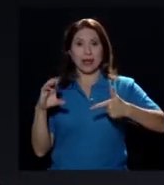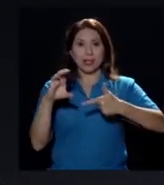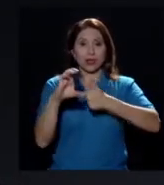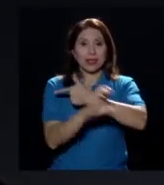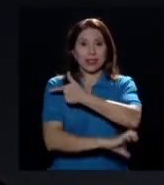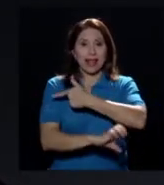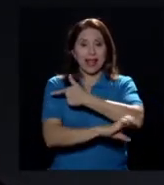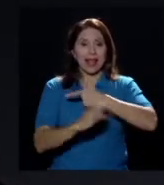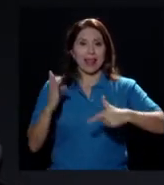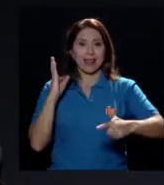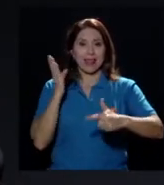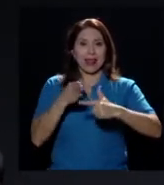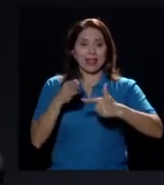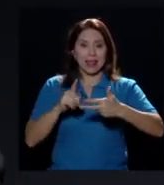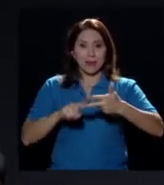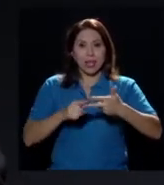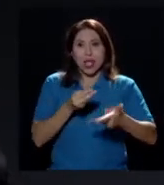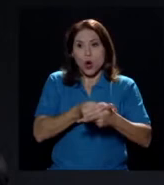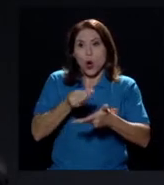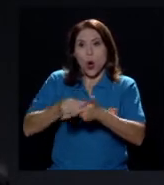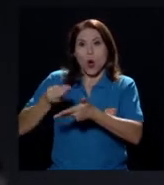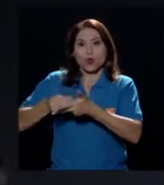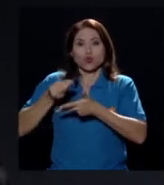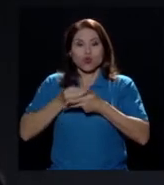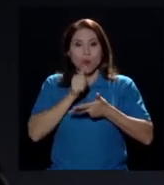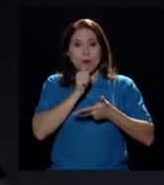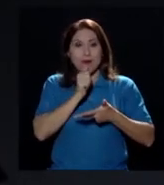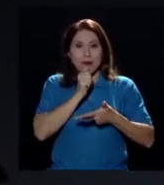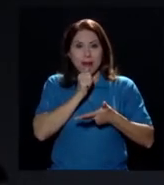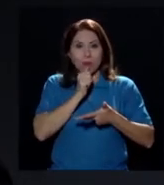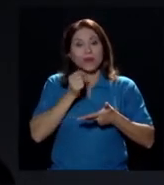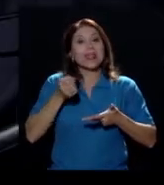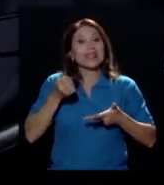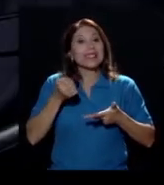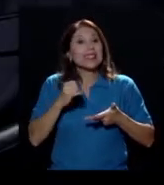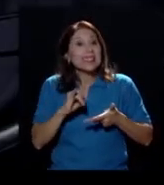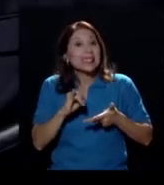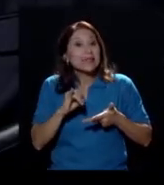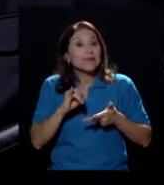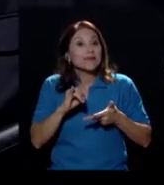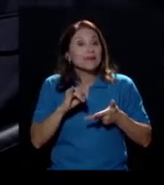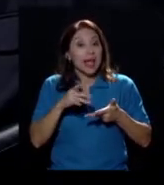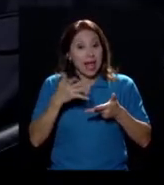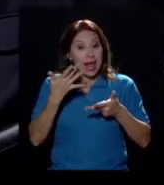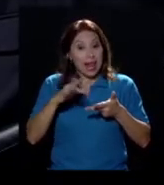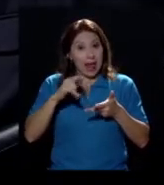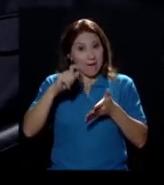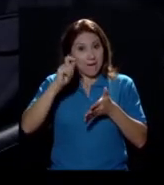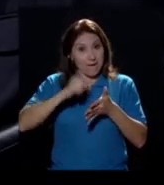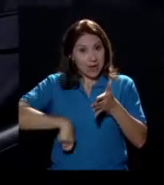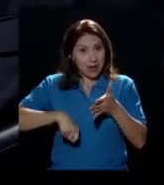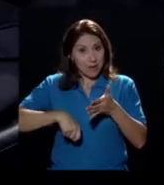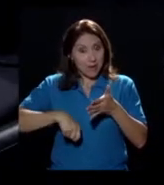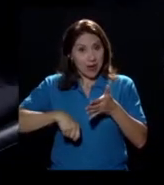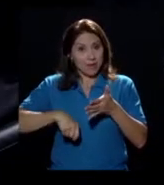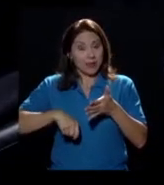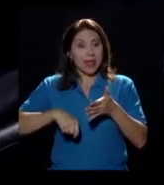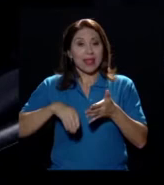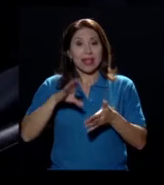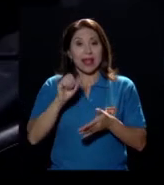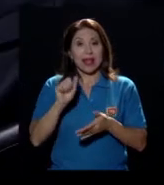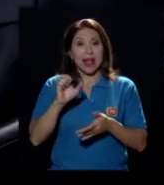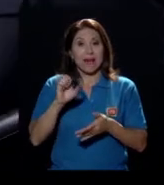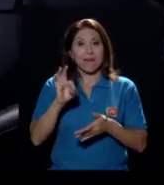consumo privado, si la firma y la puesta en marcha de el CAFTA había tenido